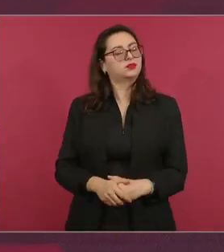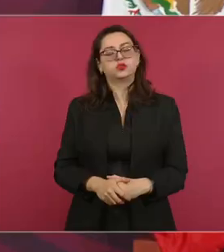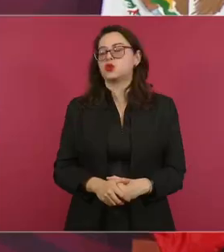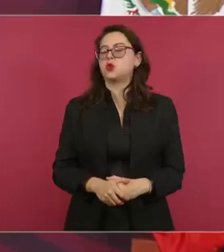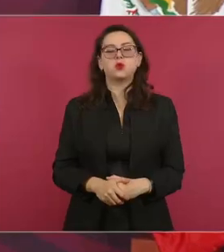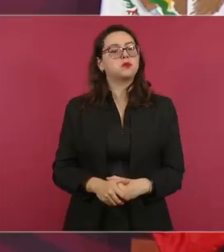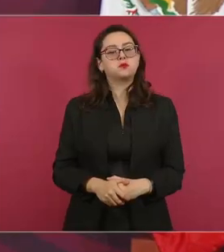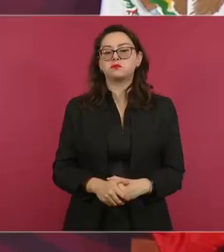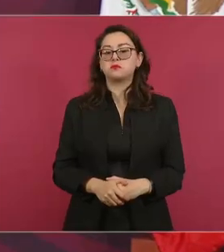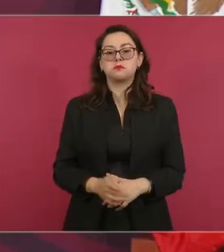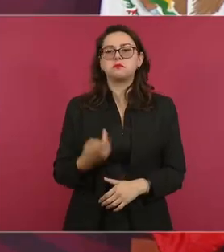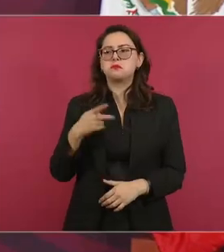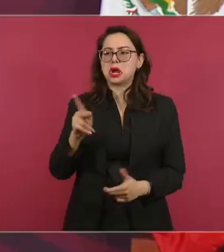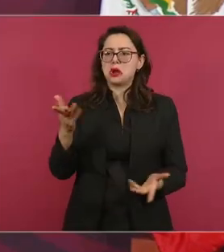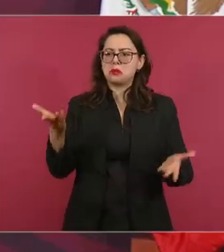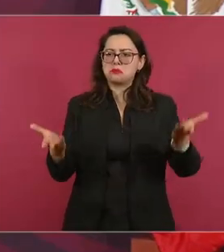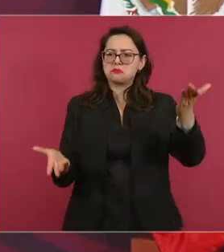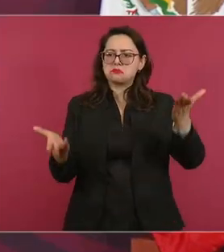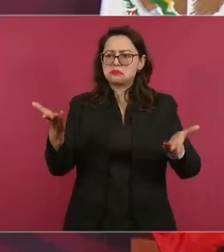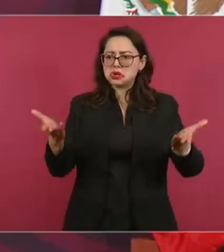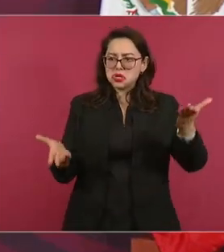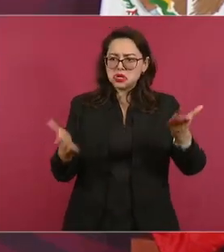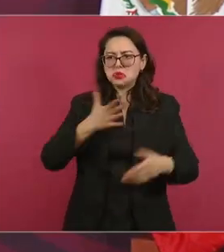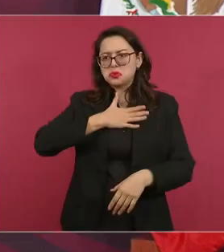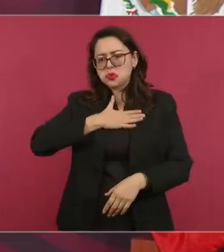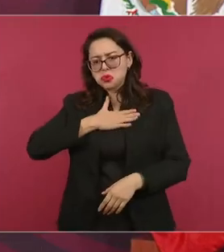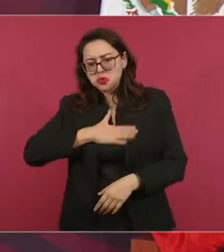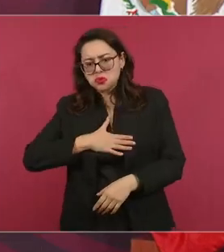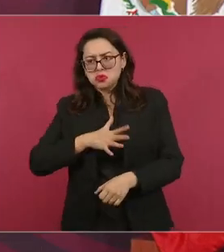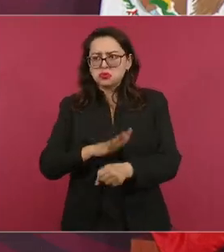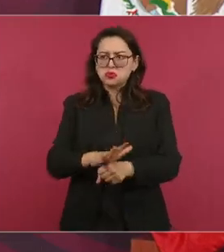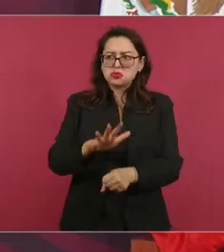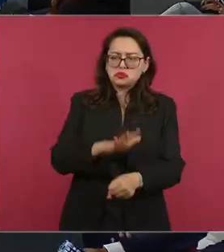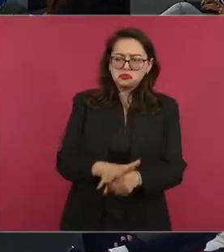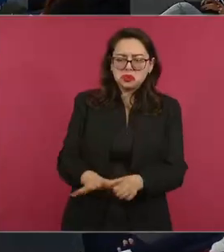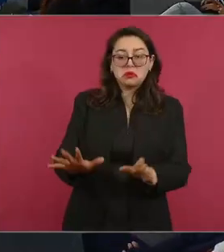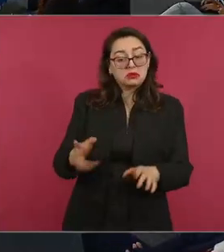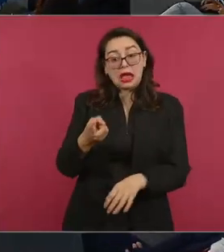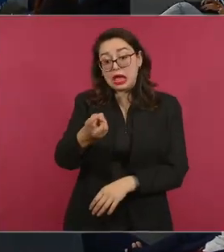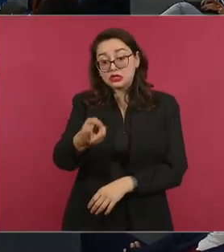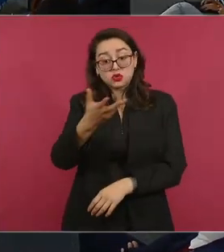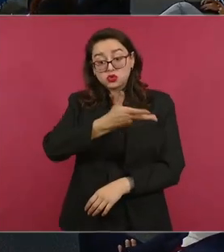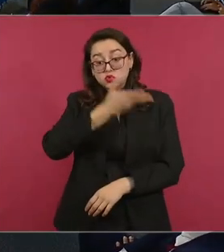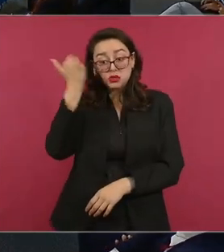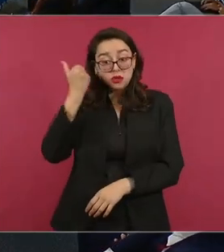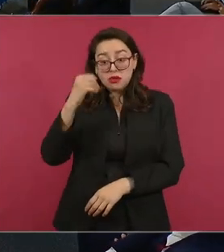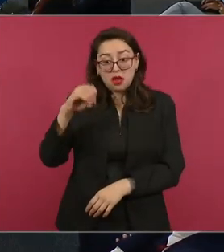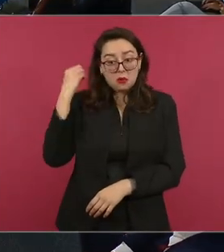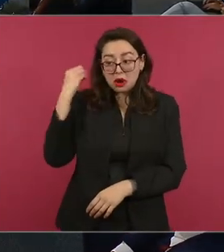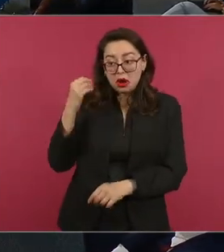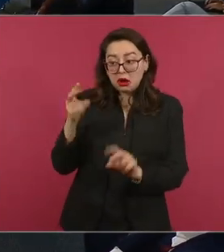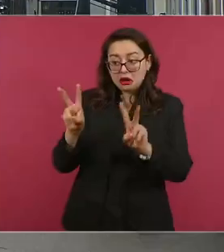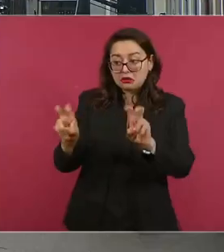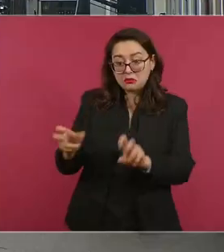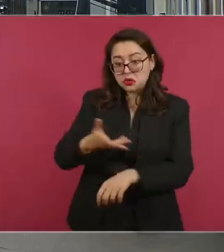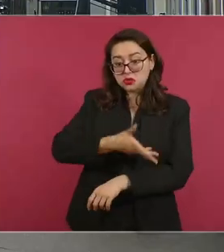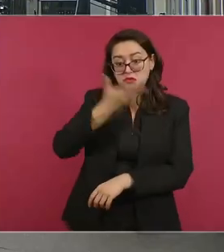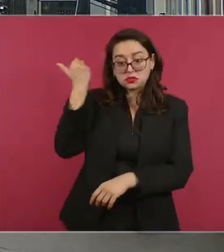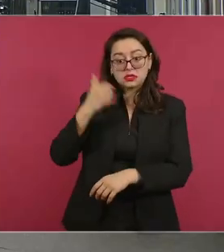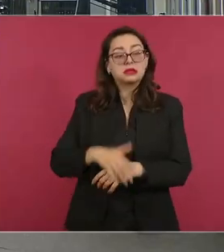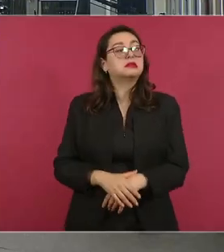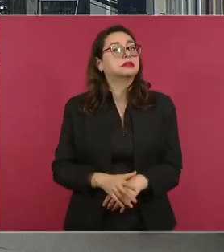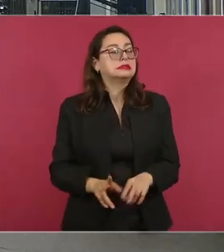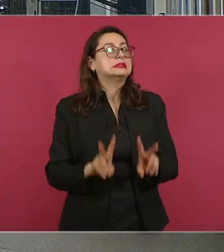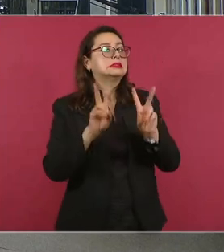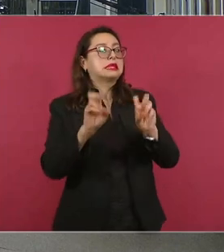Pero no sabía yo lo de Oaxaca, ¿eh? Es la primera vez que me entero. Sí, es para alumbrar monumentos históricos. De hecho,